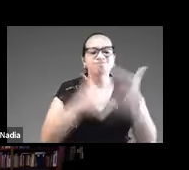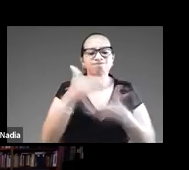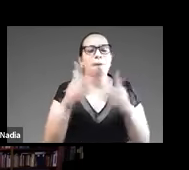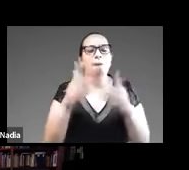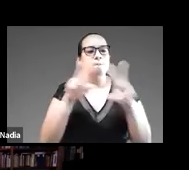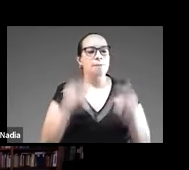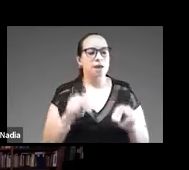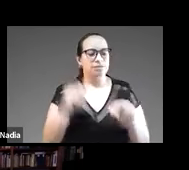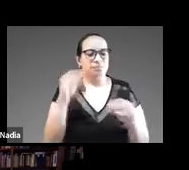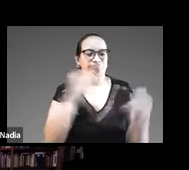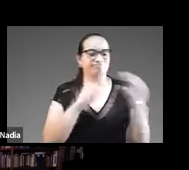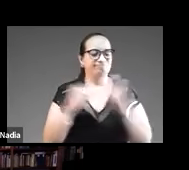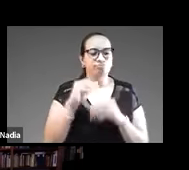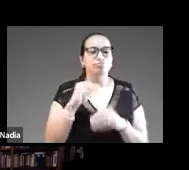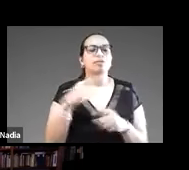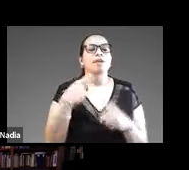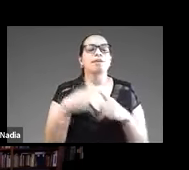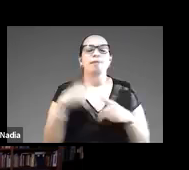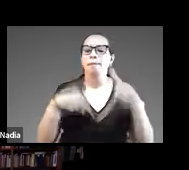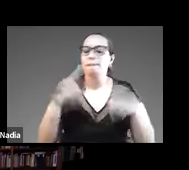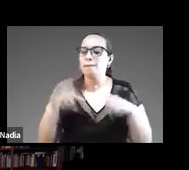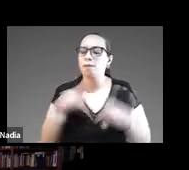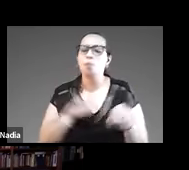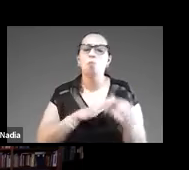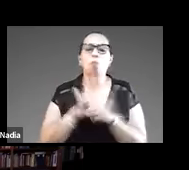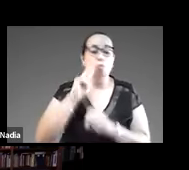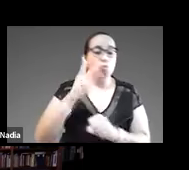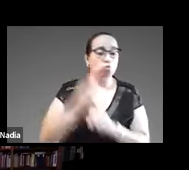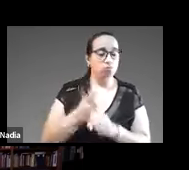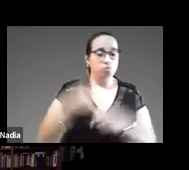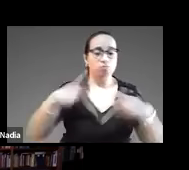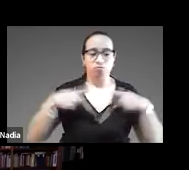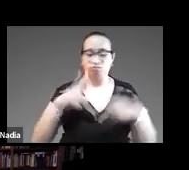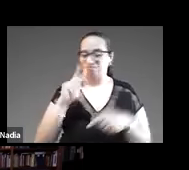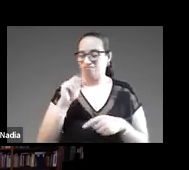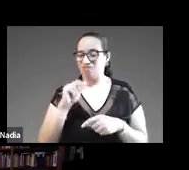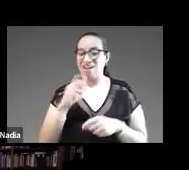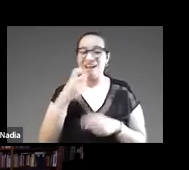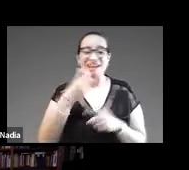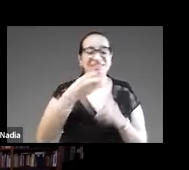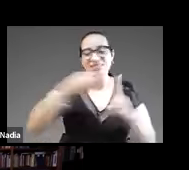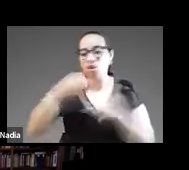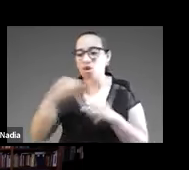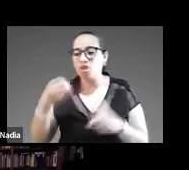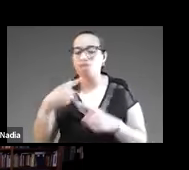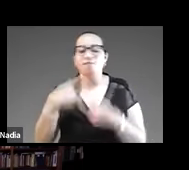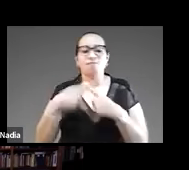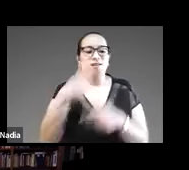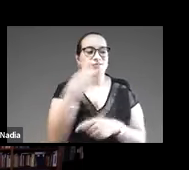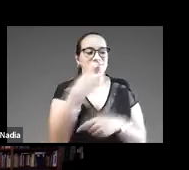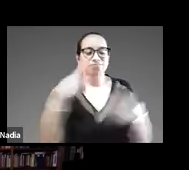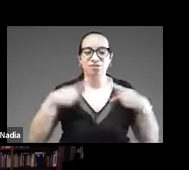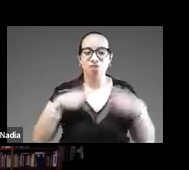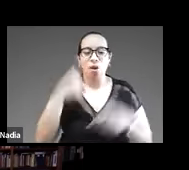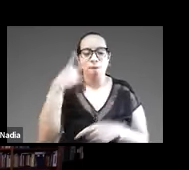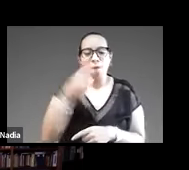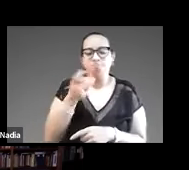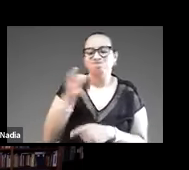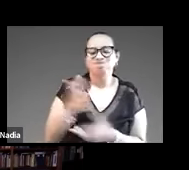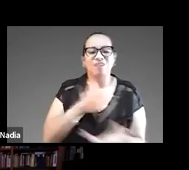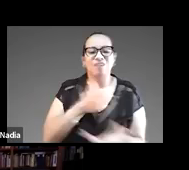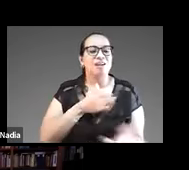No depende de la voluntad de las personas, es la organización de esas personas lo que vence al tiempo,